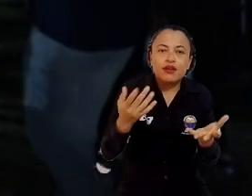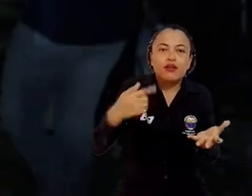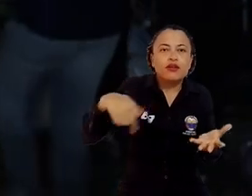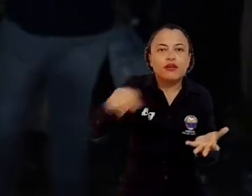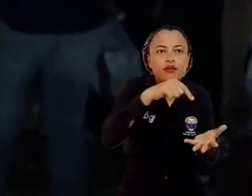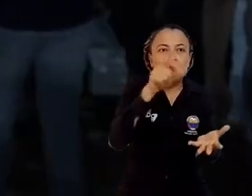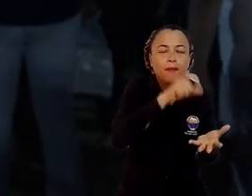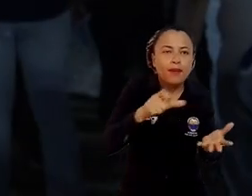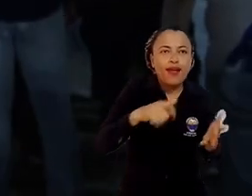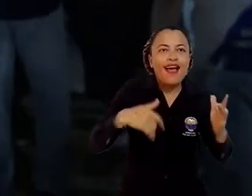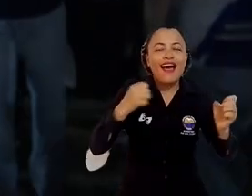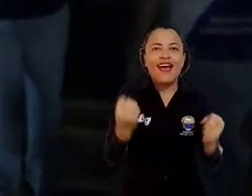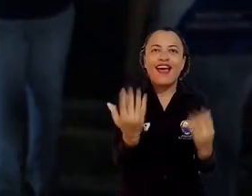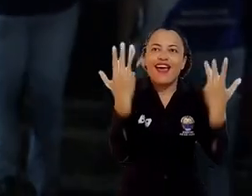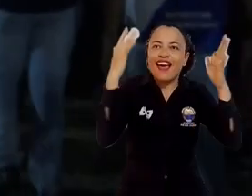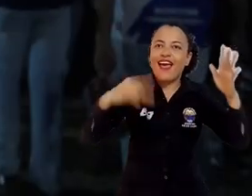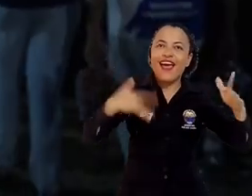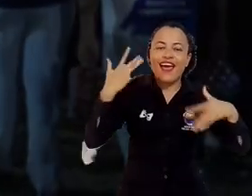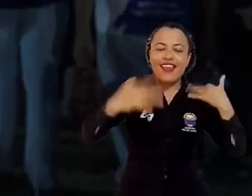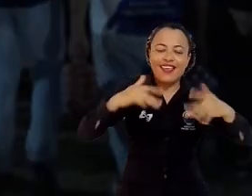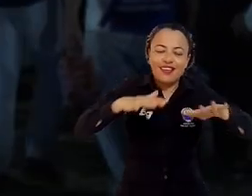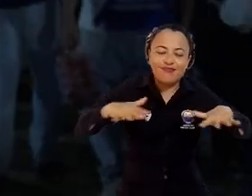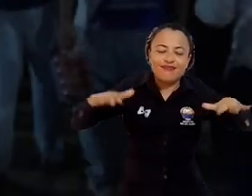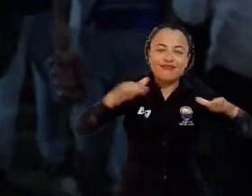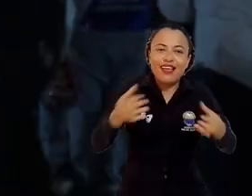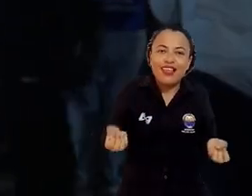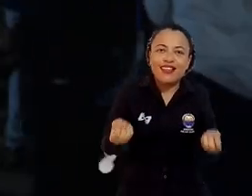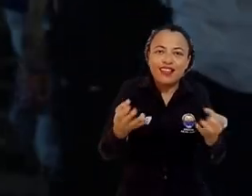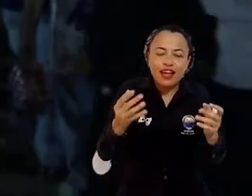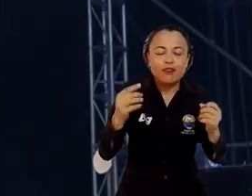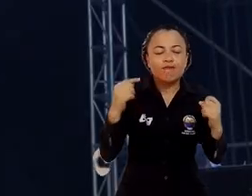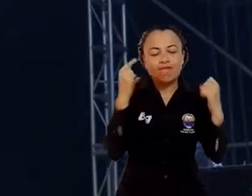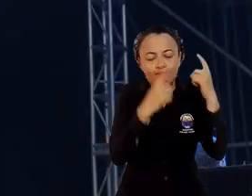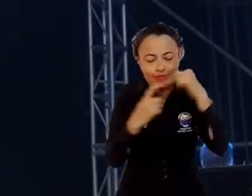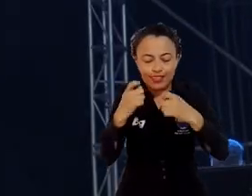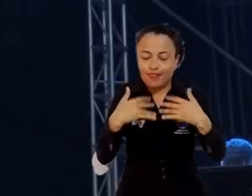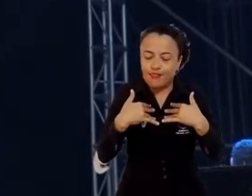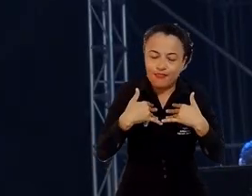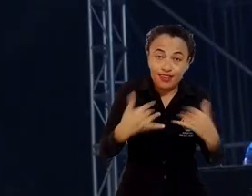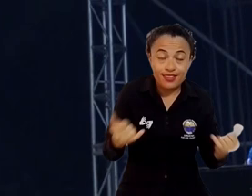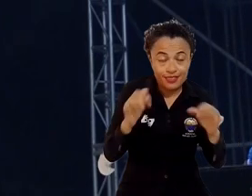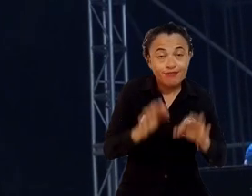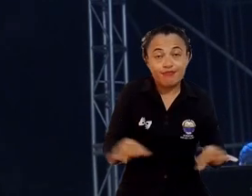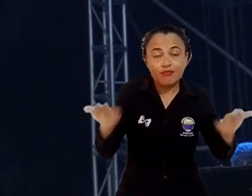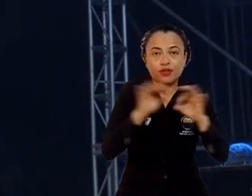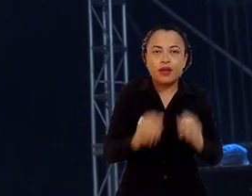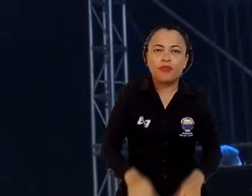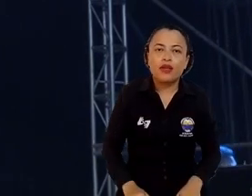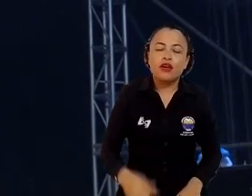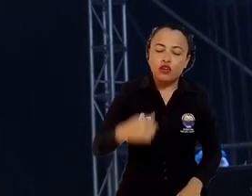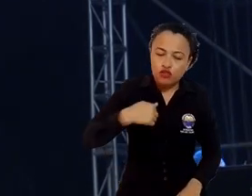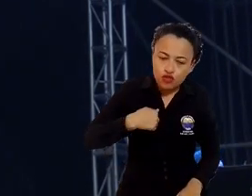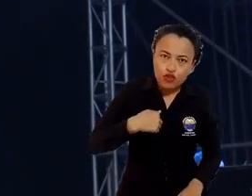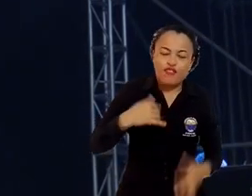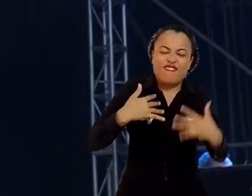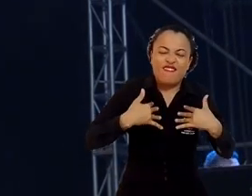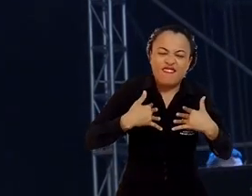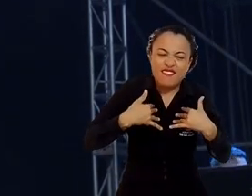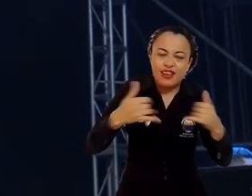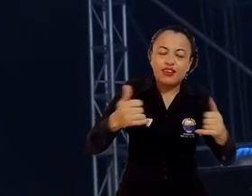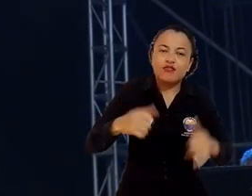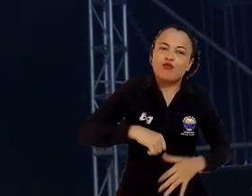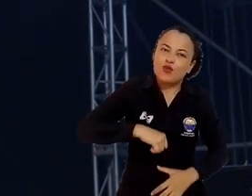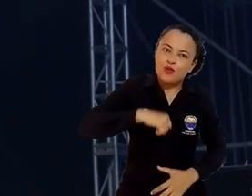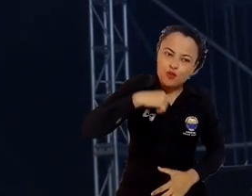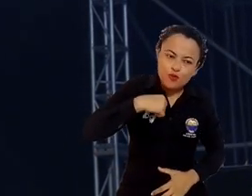poder generar ese espacio para poder reflexionar y ser felices también. Yo me siento muy feliz y orgulloso de ser su